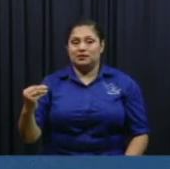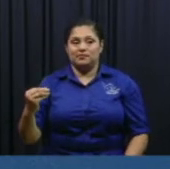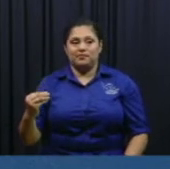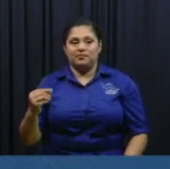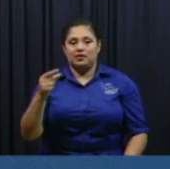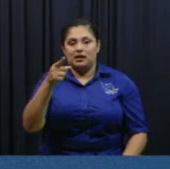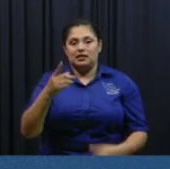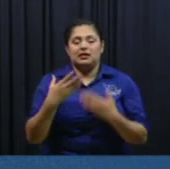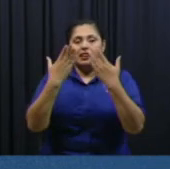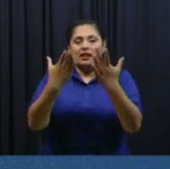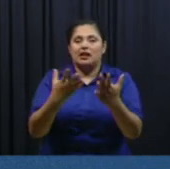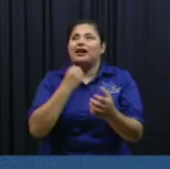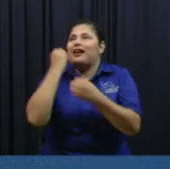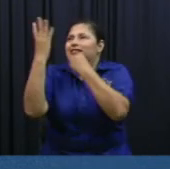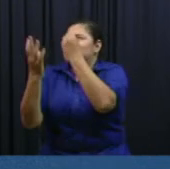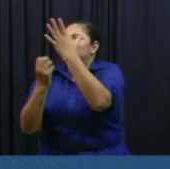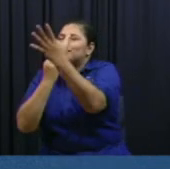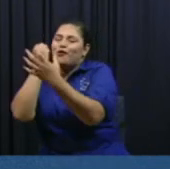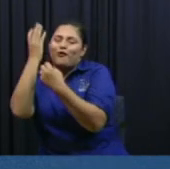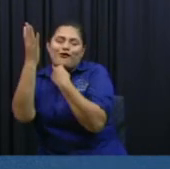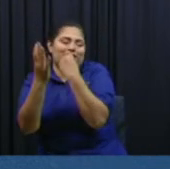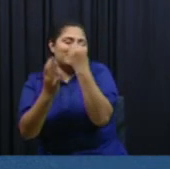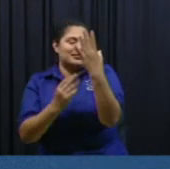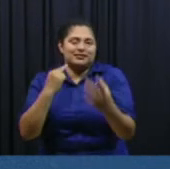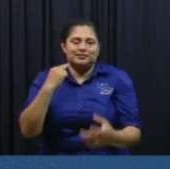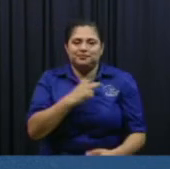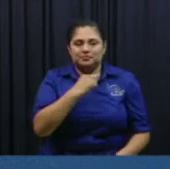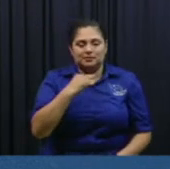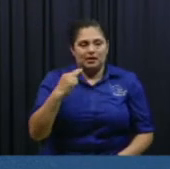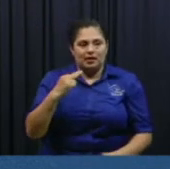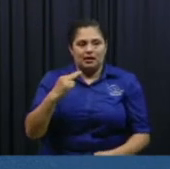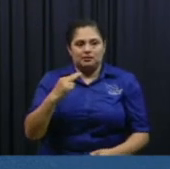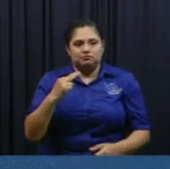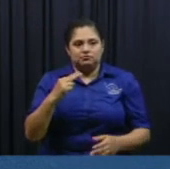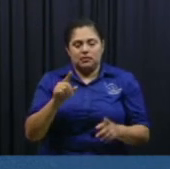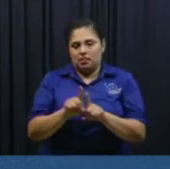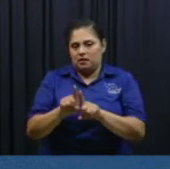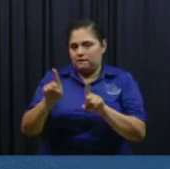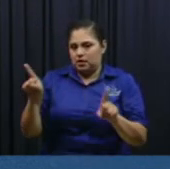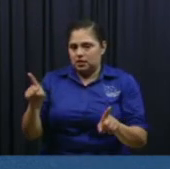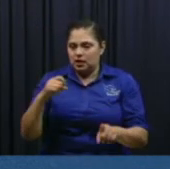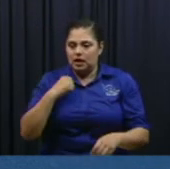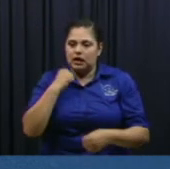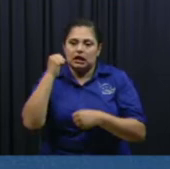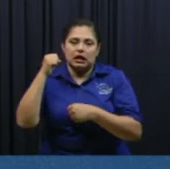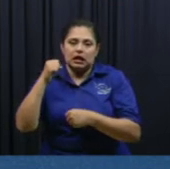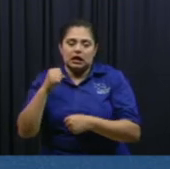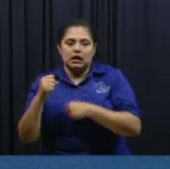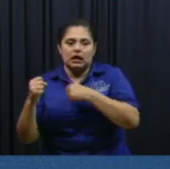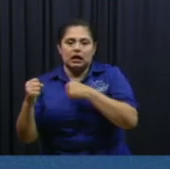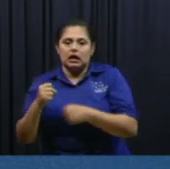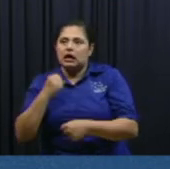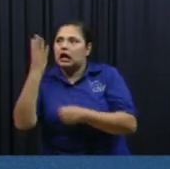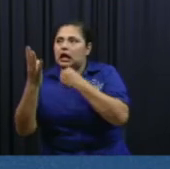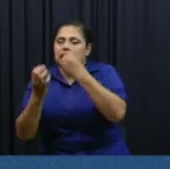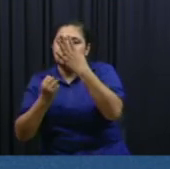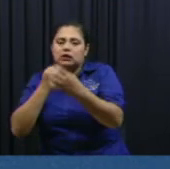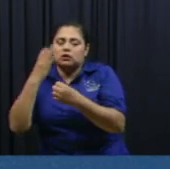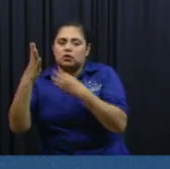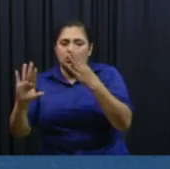te van a dar canciones espirituales aparte del cántico nuevo porque hermano a veces nosotros